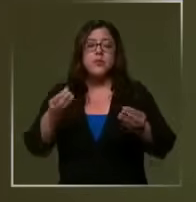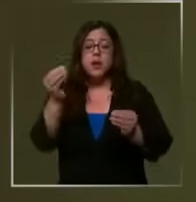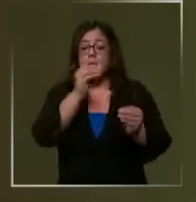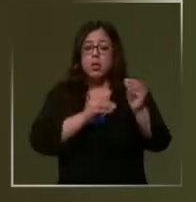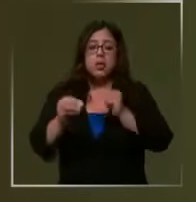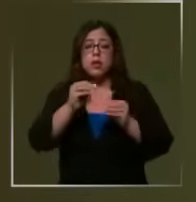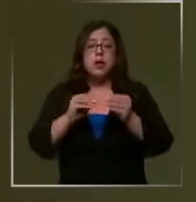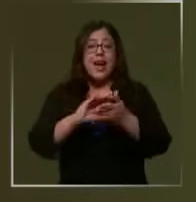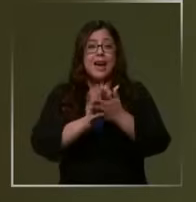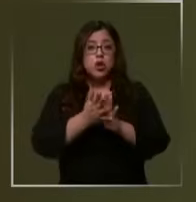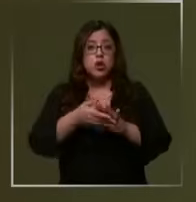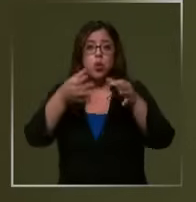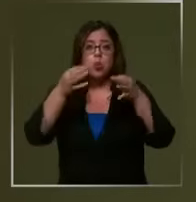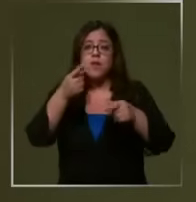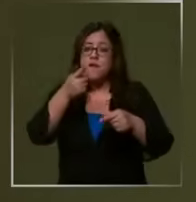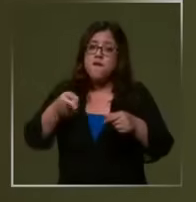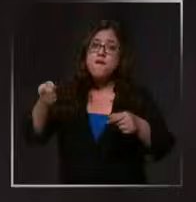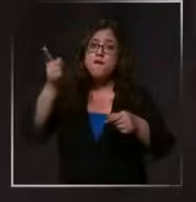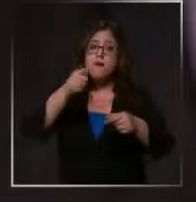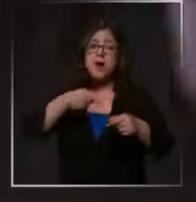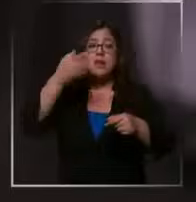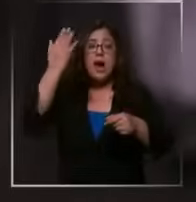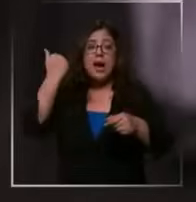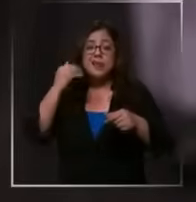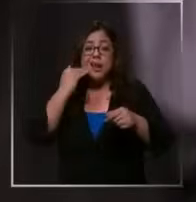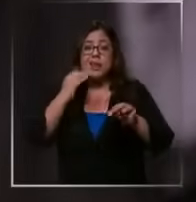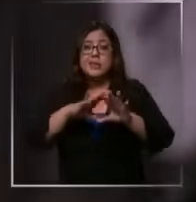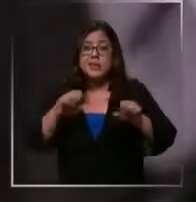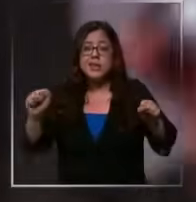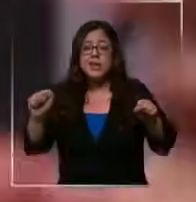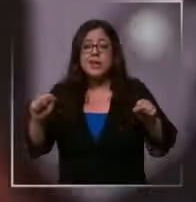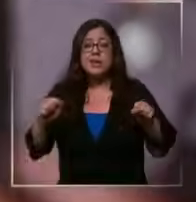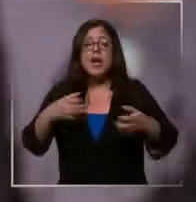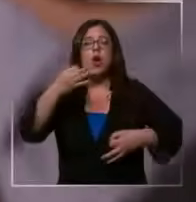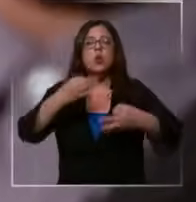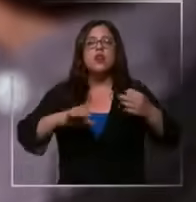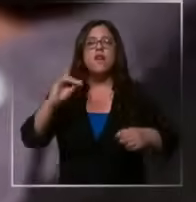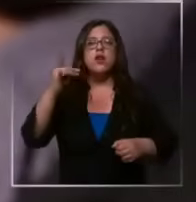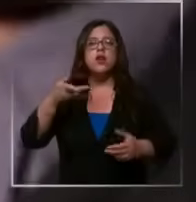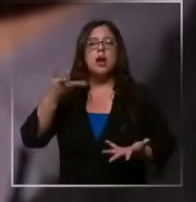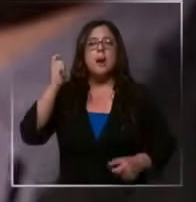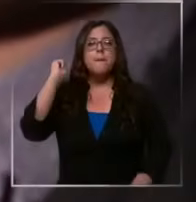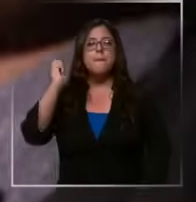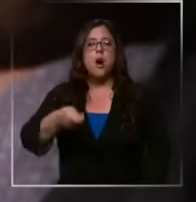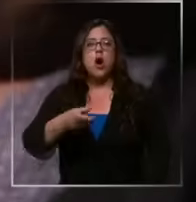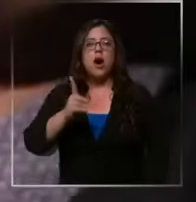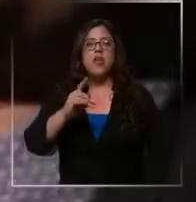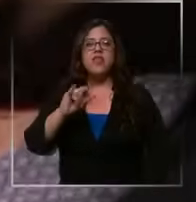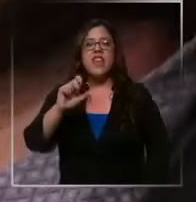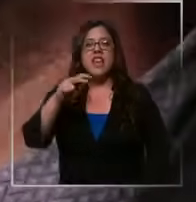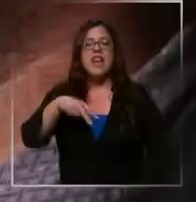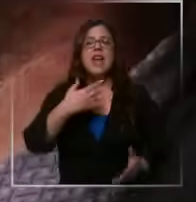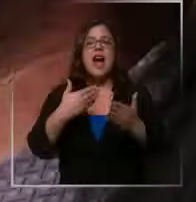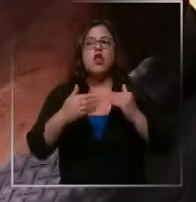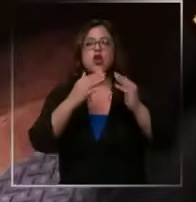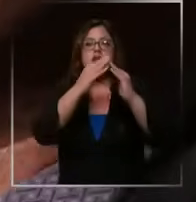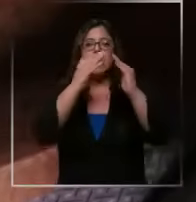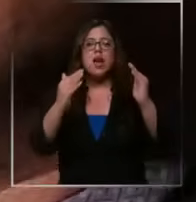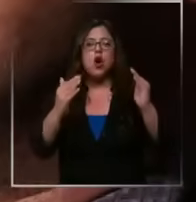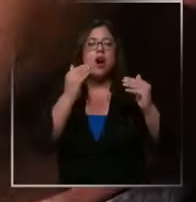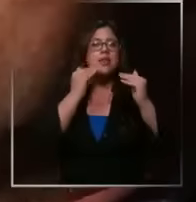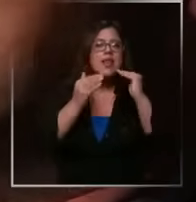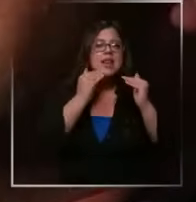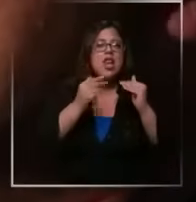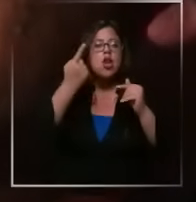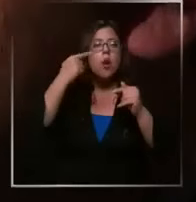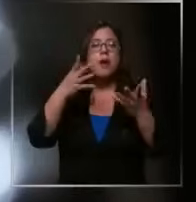lo anterior, cuando la restitución estaba prácticamente lista, la justicia boliviana dictaminó el ingreso de Dylan a un hogar de menores, pero uno